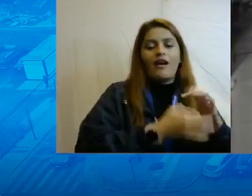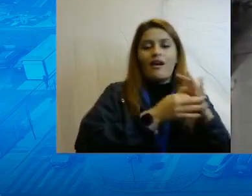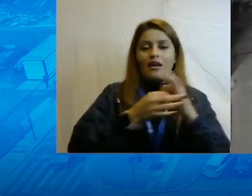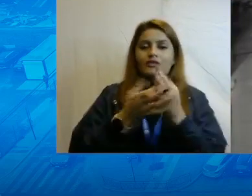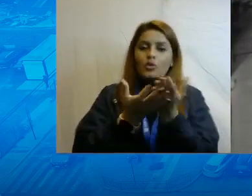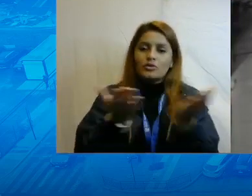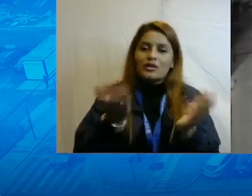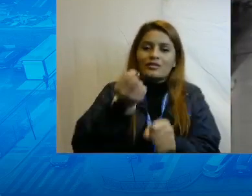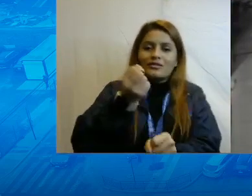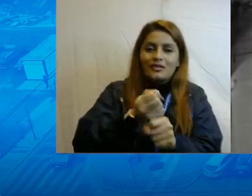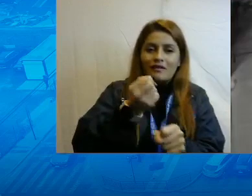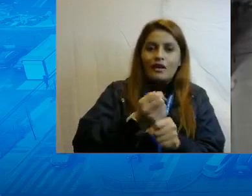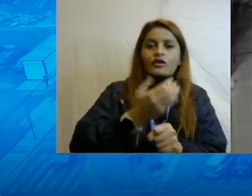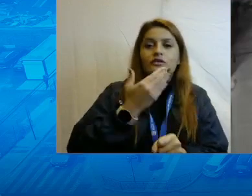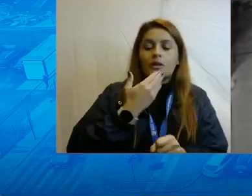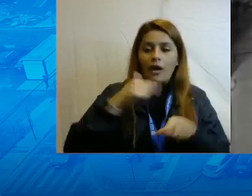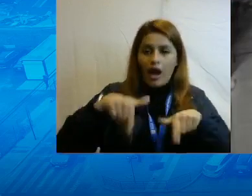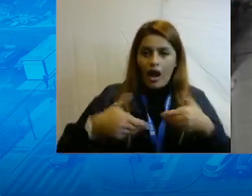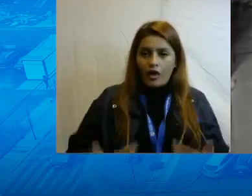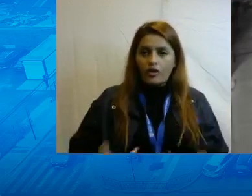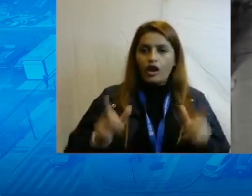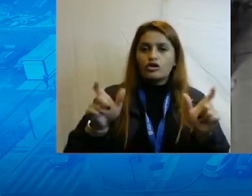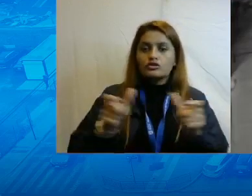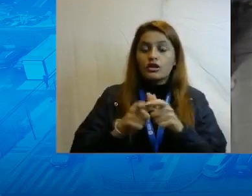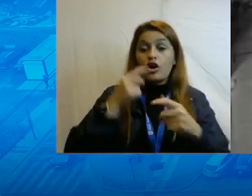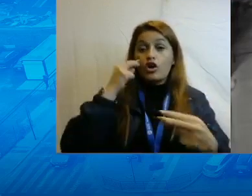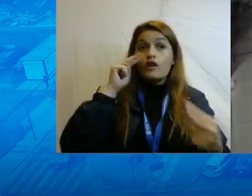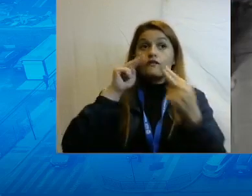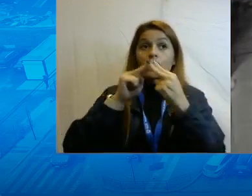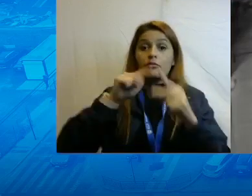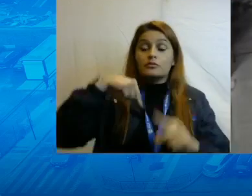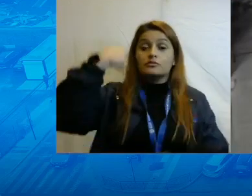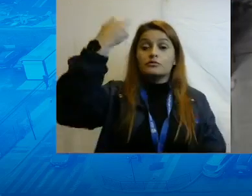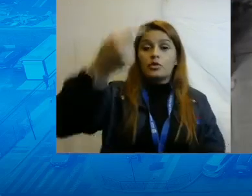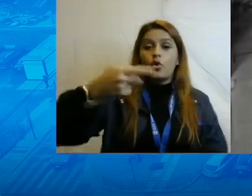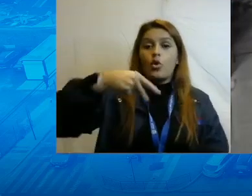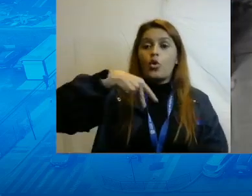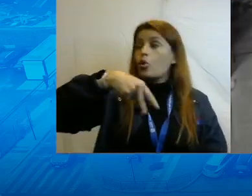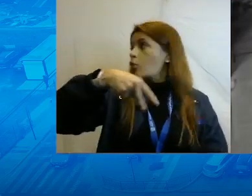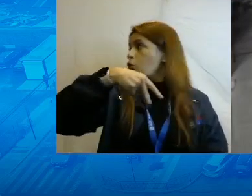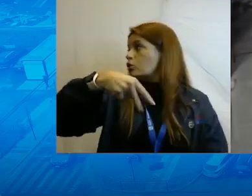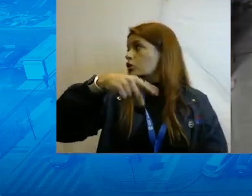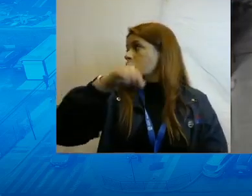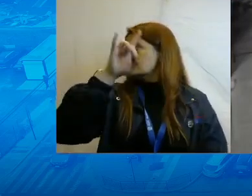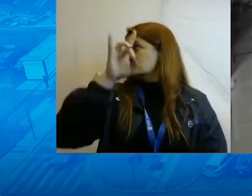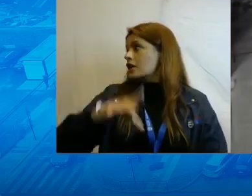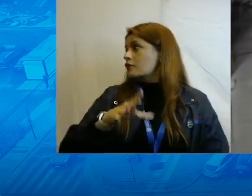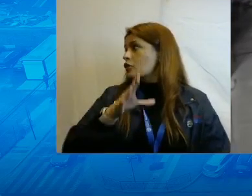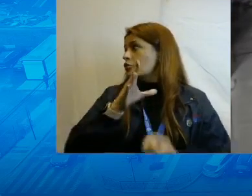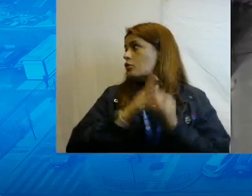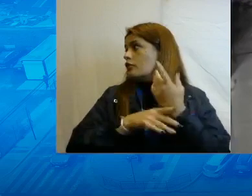trabajo también que requiere estar en este consejo. Nos veremos en el mes de junio, salvo tengamos algún consejo